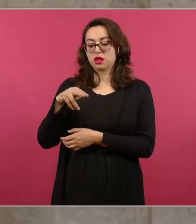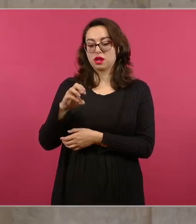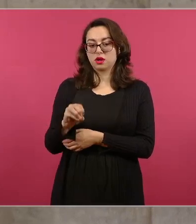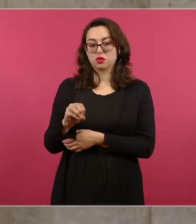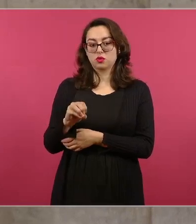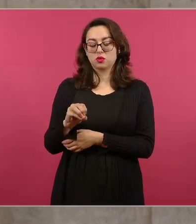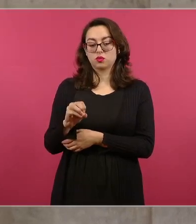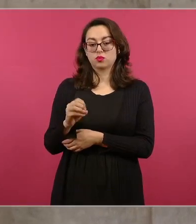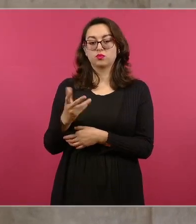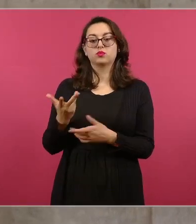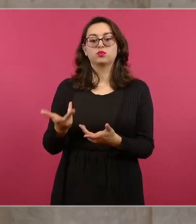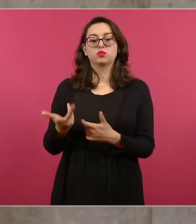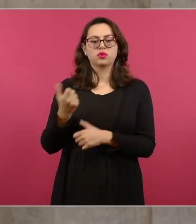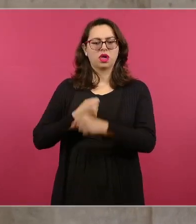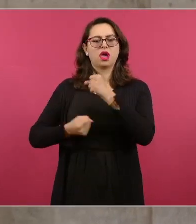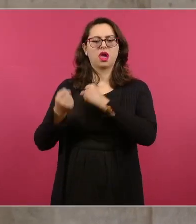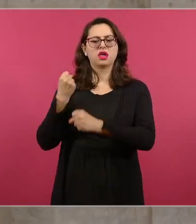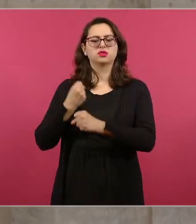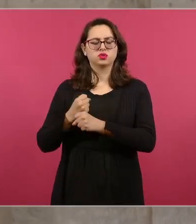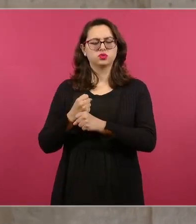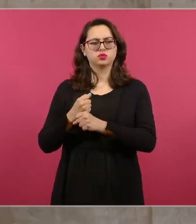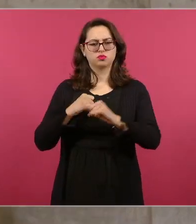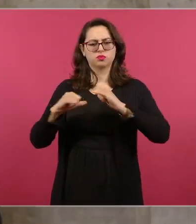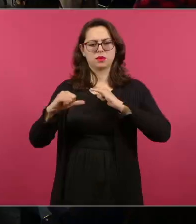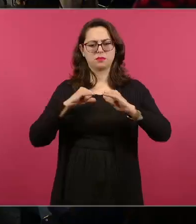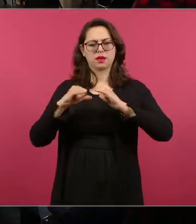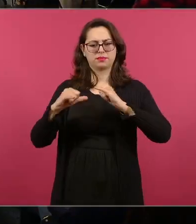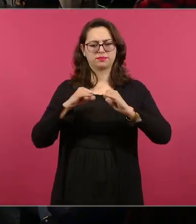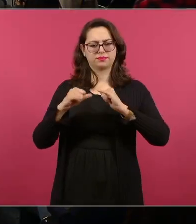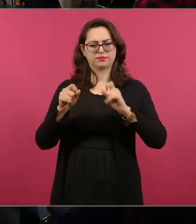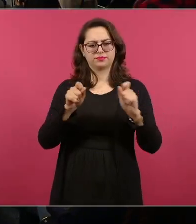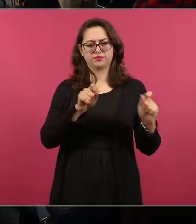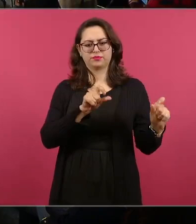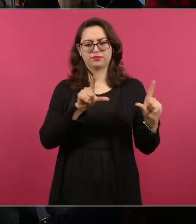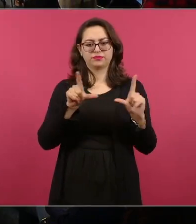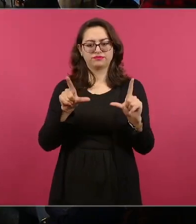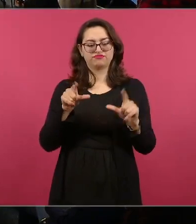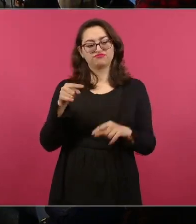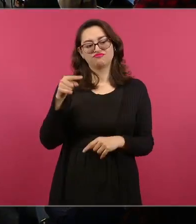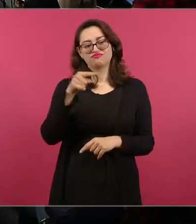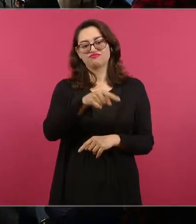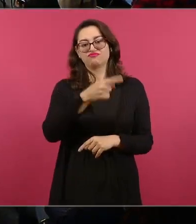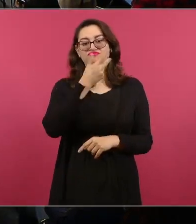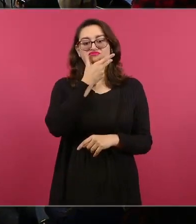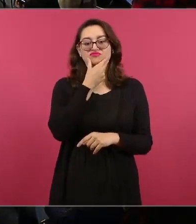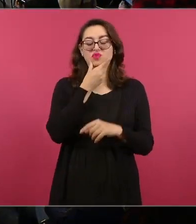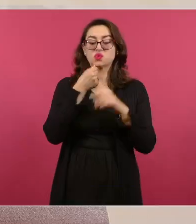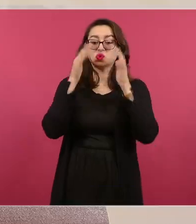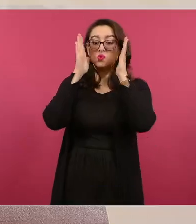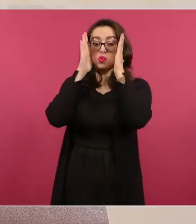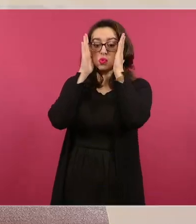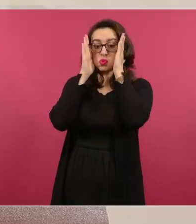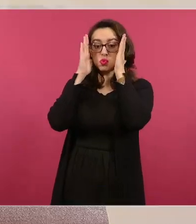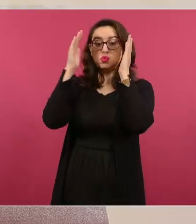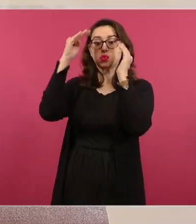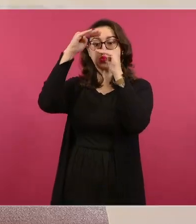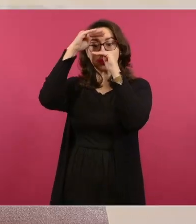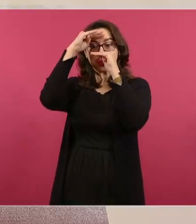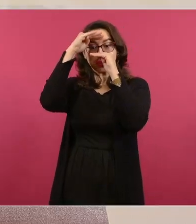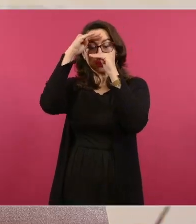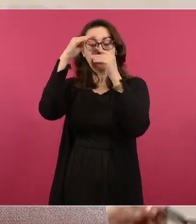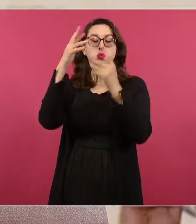hay que ver de qué año es ese plano. Como él es muy clasista y racista,